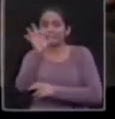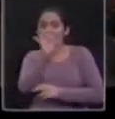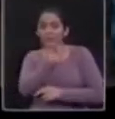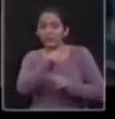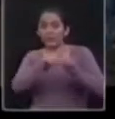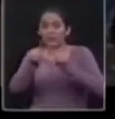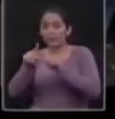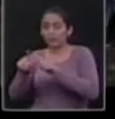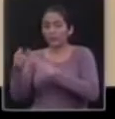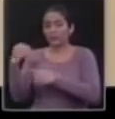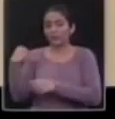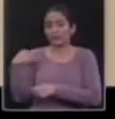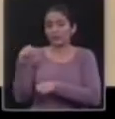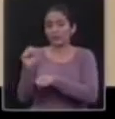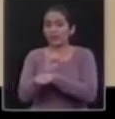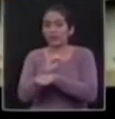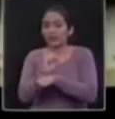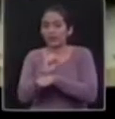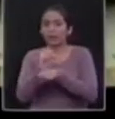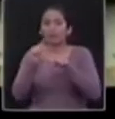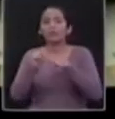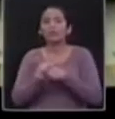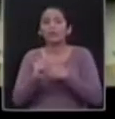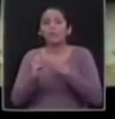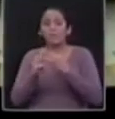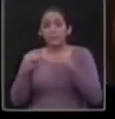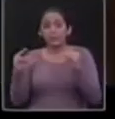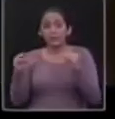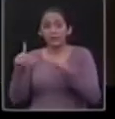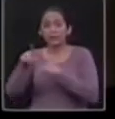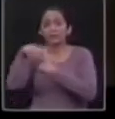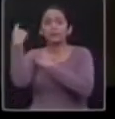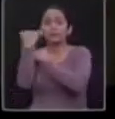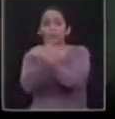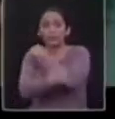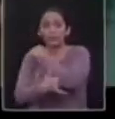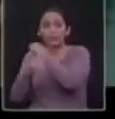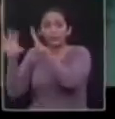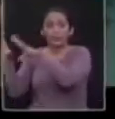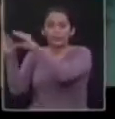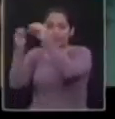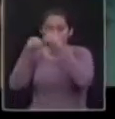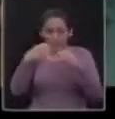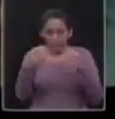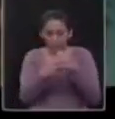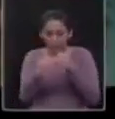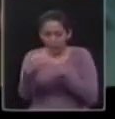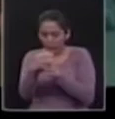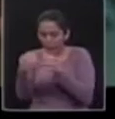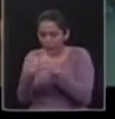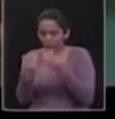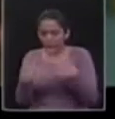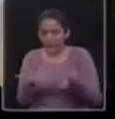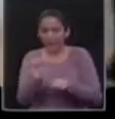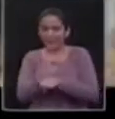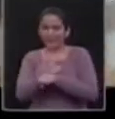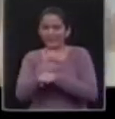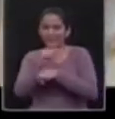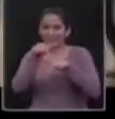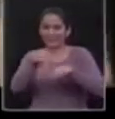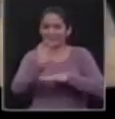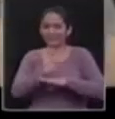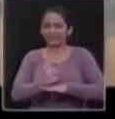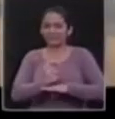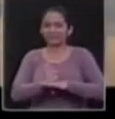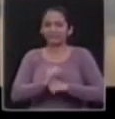de 100 modelos de autos ensamblados en Ecuador e importados desde otros países. Bueno, lo hemos dividido ahora en tres áreas. Hay un área exterior